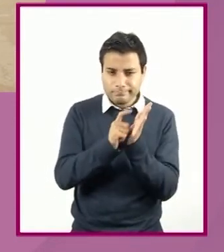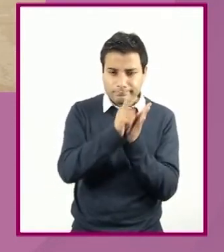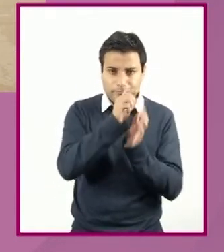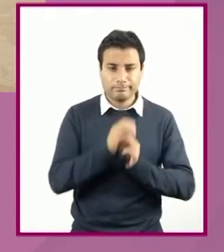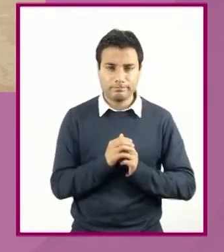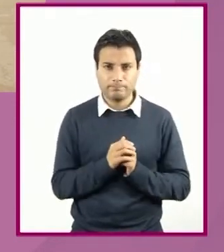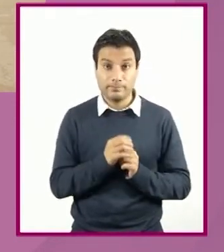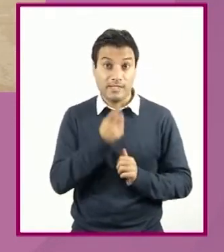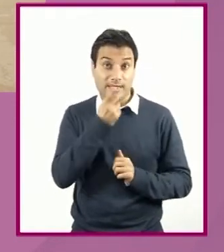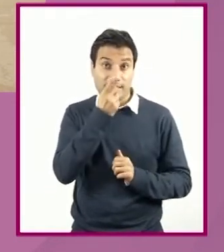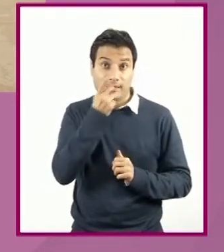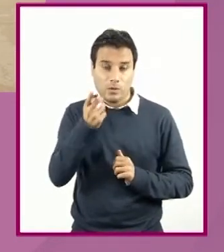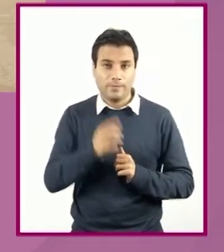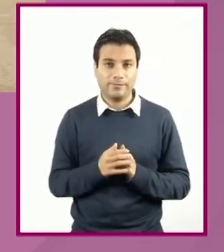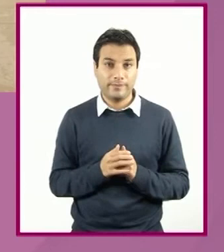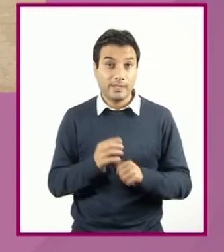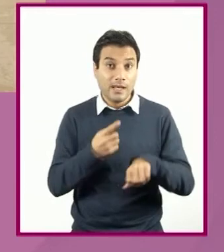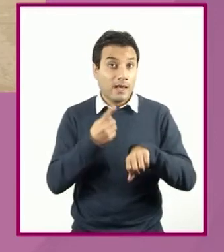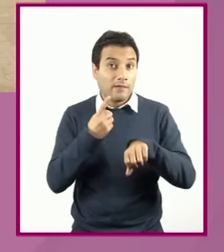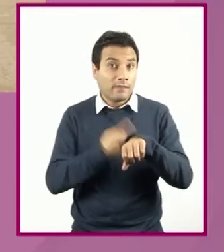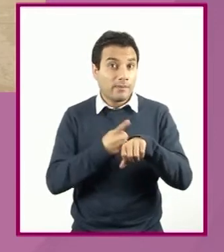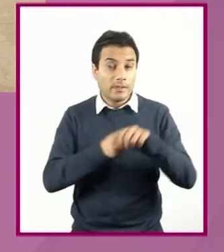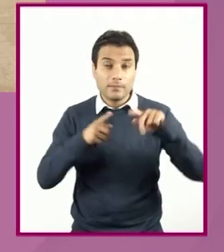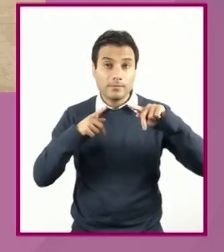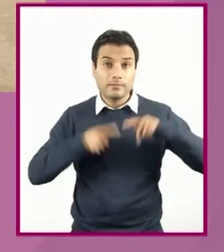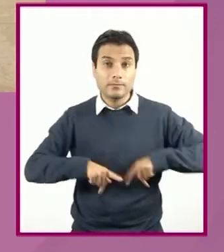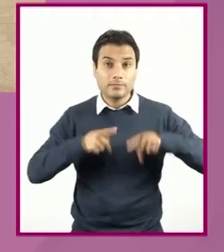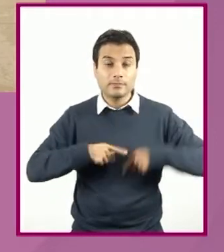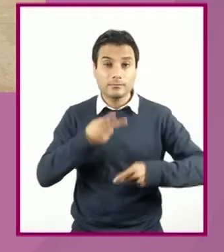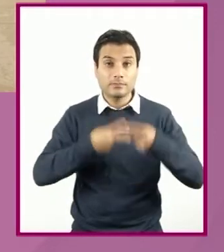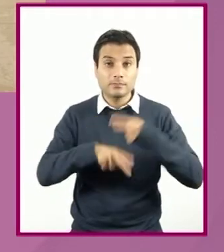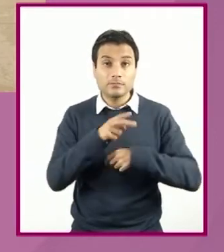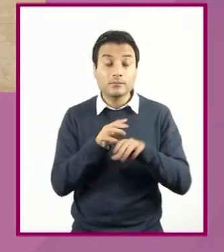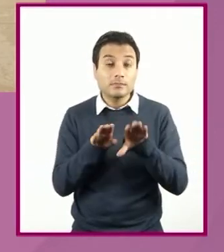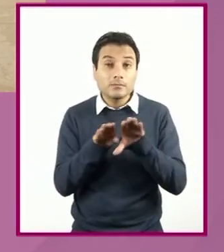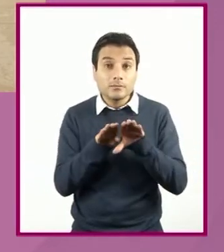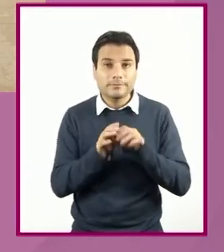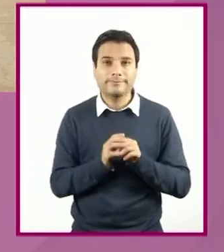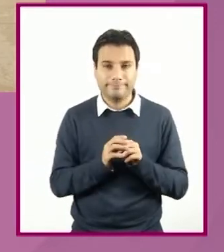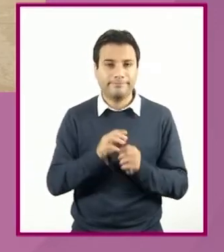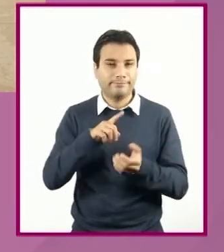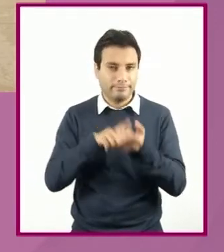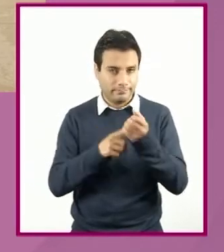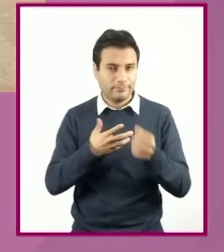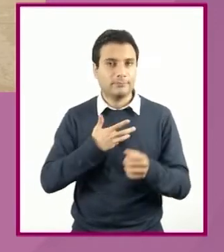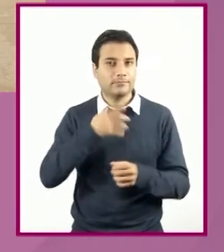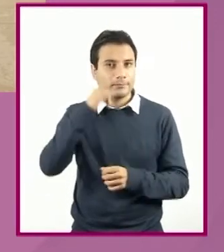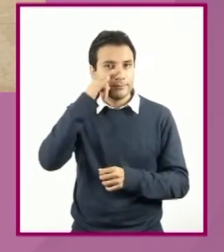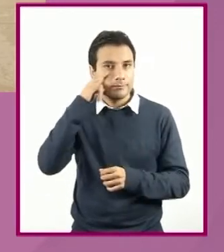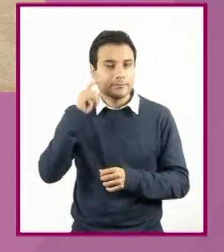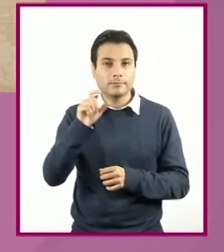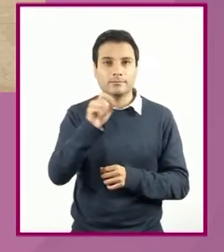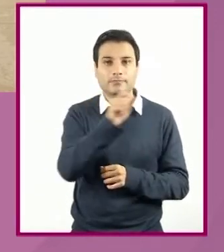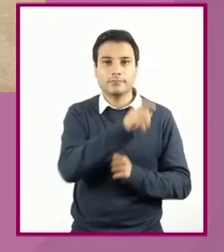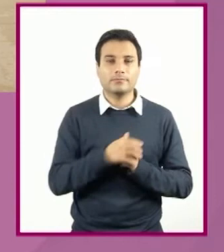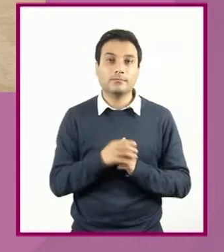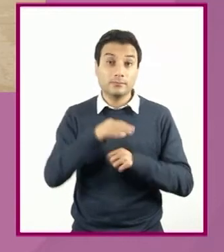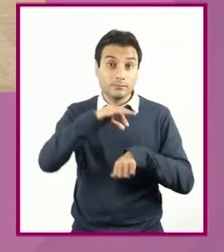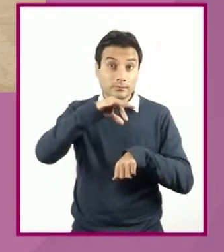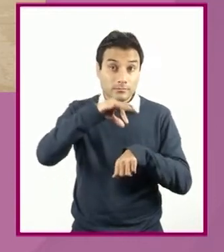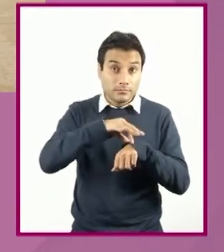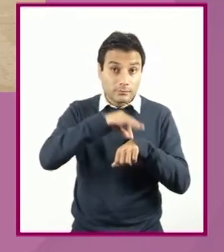sostuvo abiertamente que las enfermedades humanas tenían su origen en la acción de los microbios. Muchos médicos